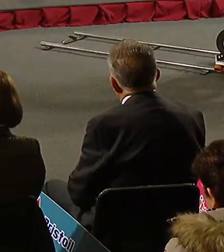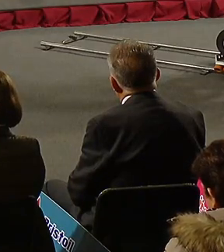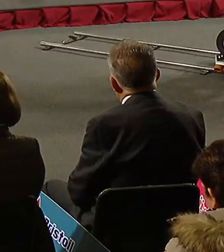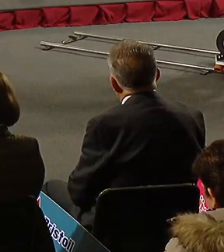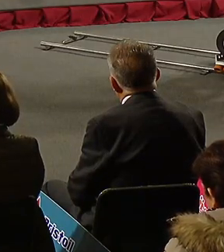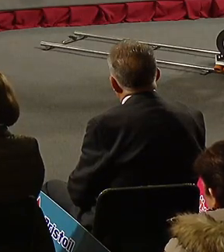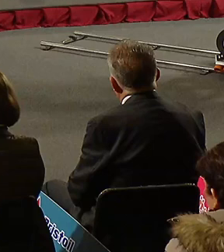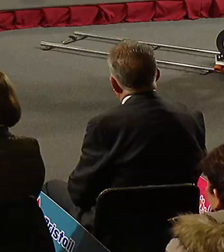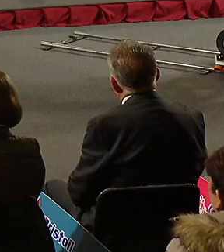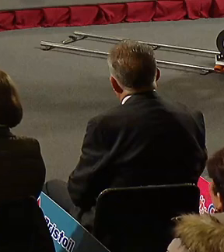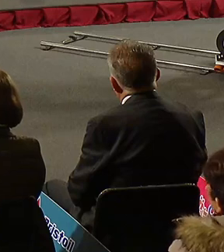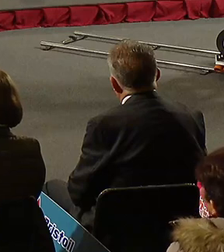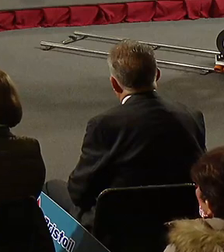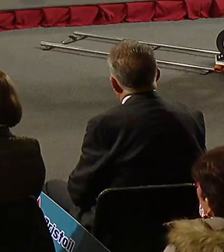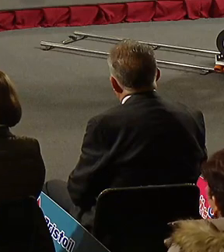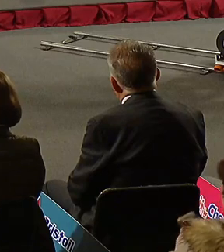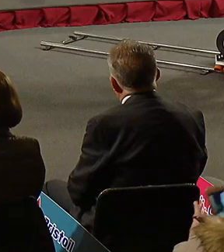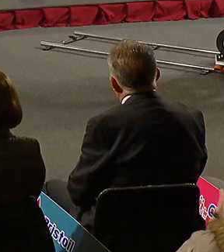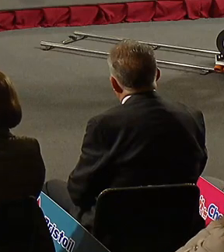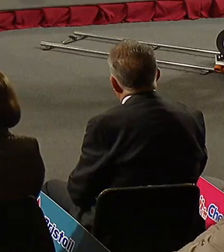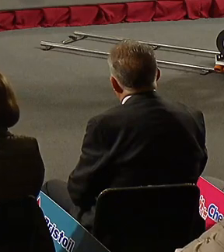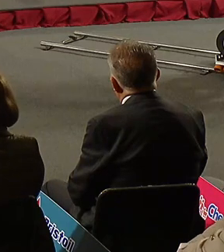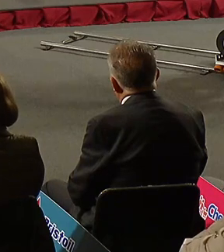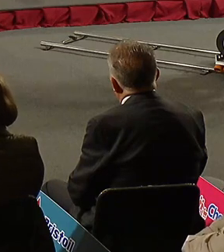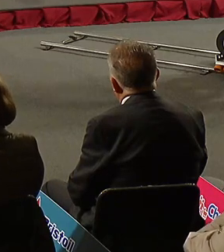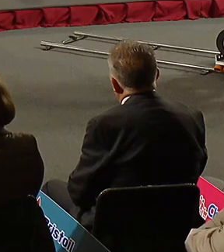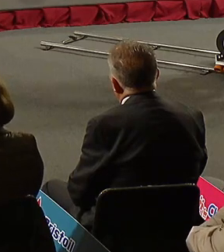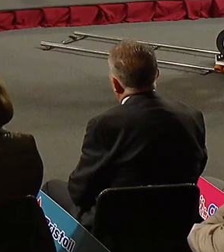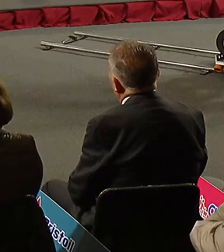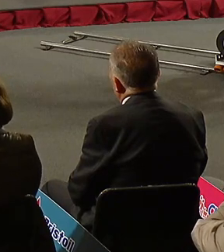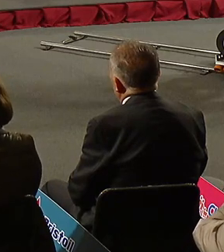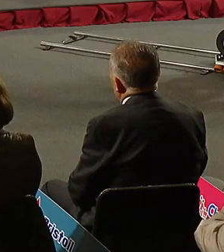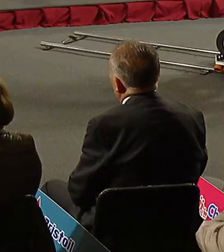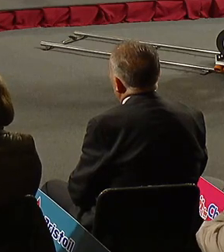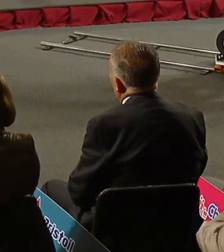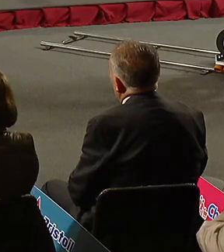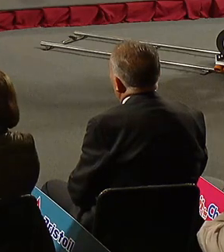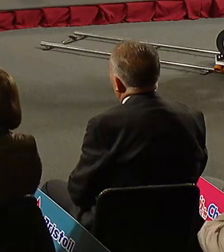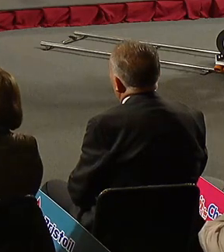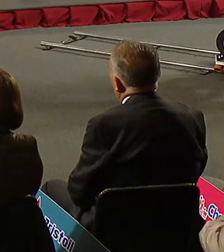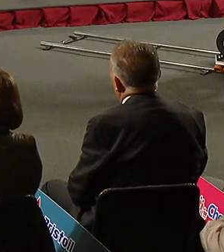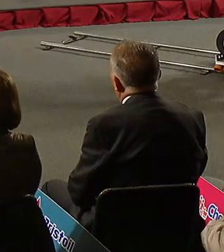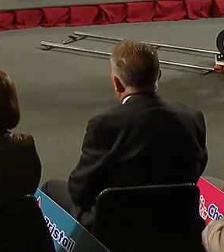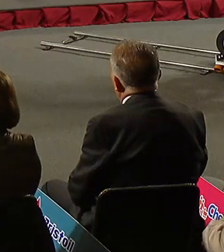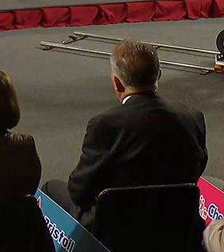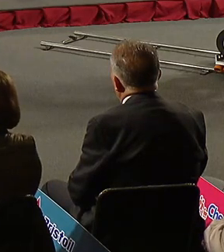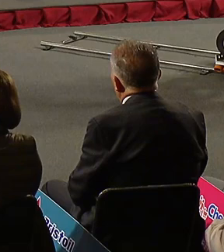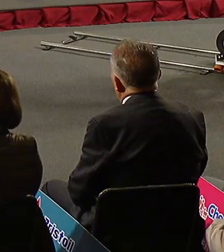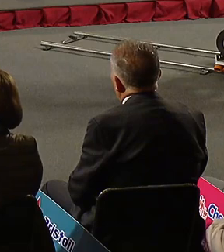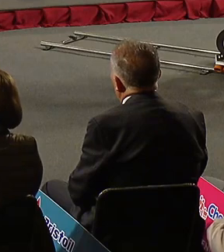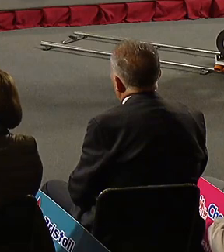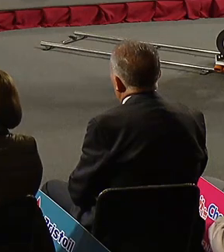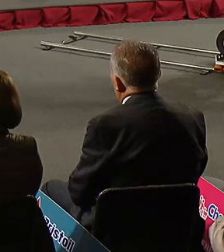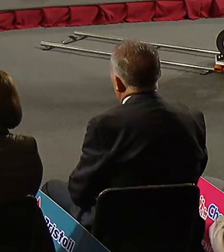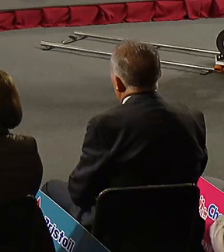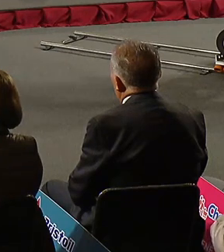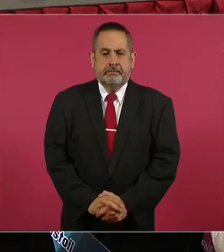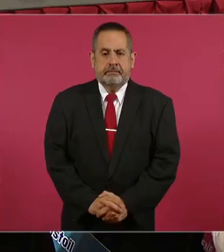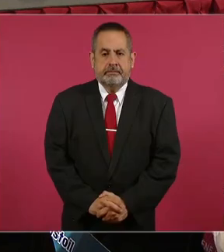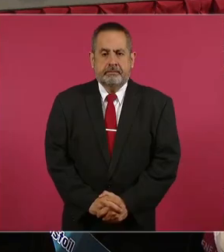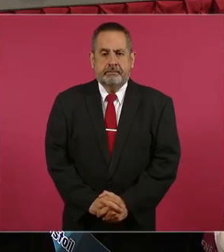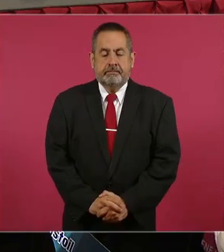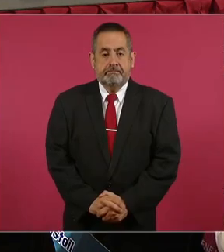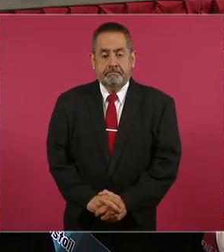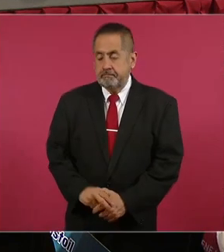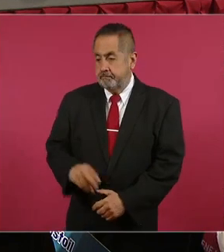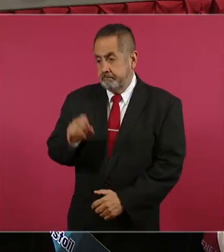Con su permiso, señor presidente, muy buenos días a todos. La Secretaría de la Defensa Nacional participa activamente en